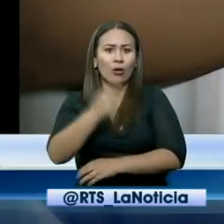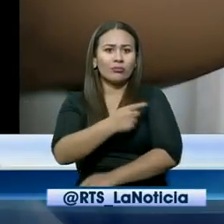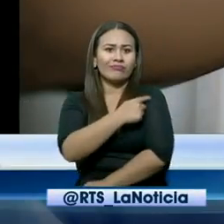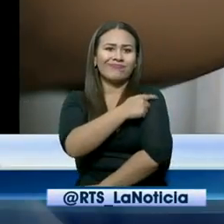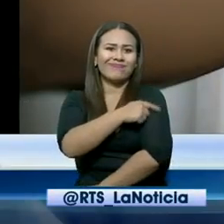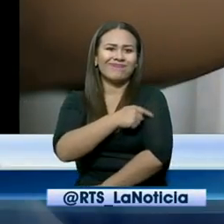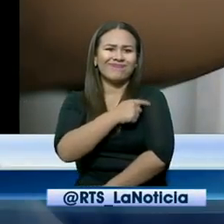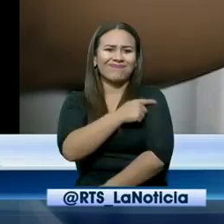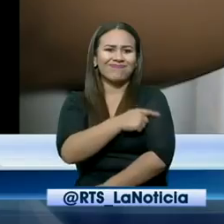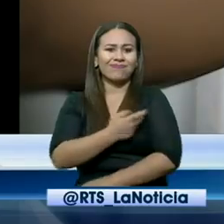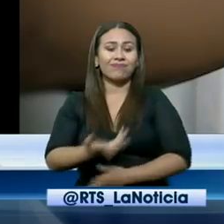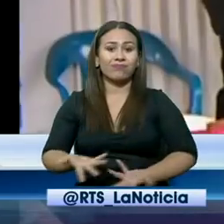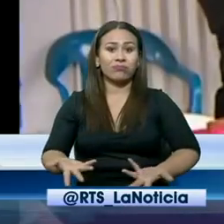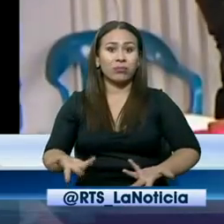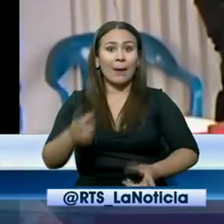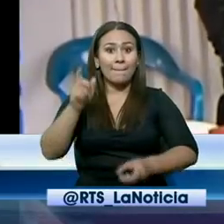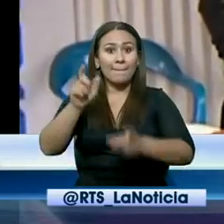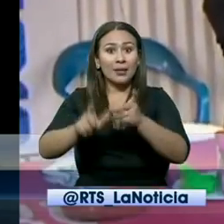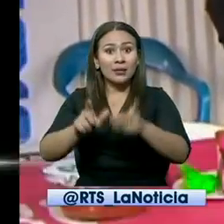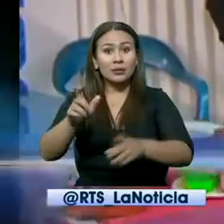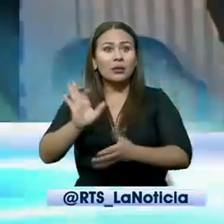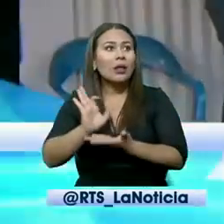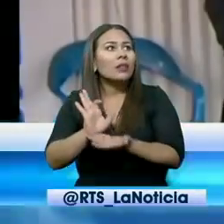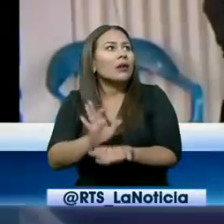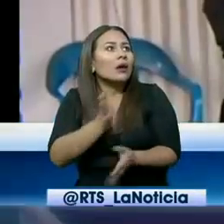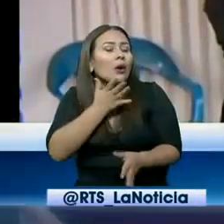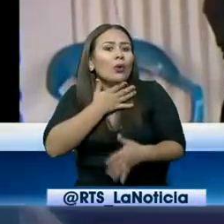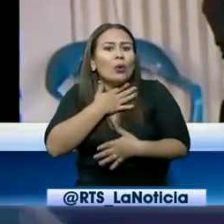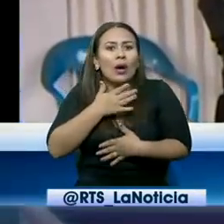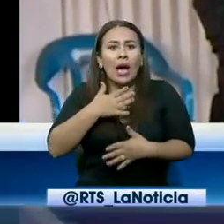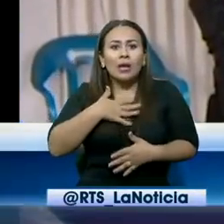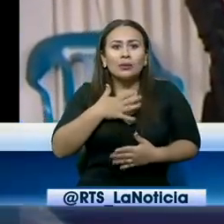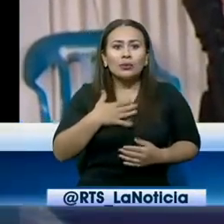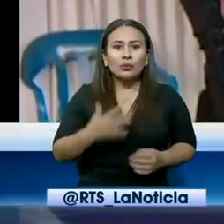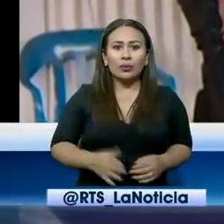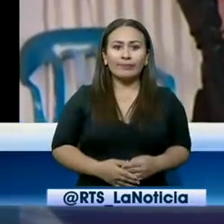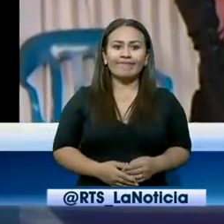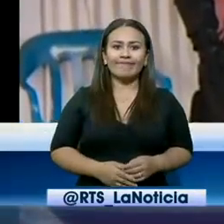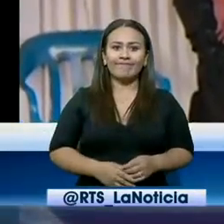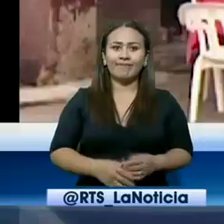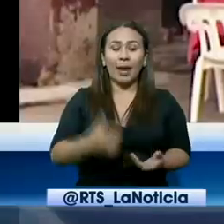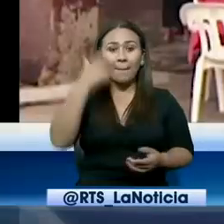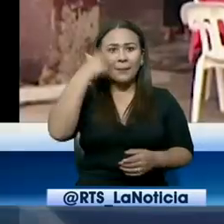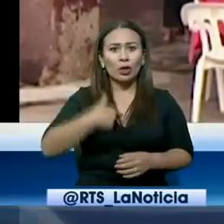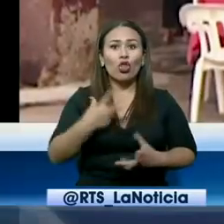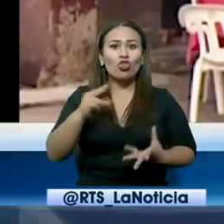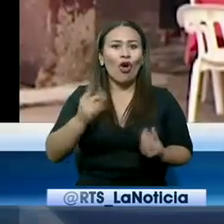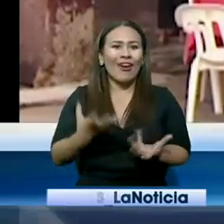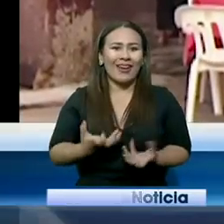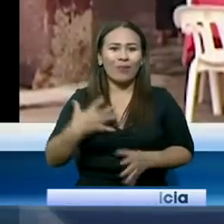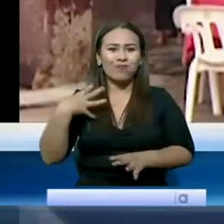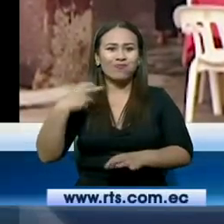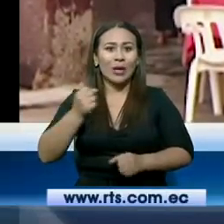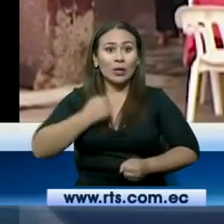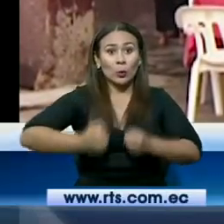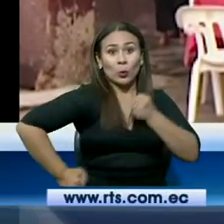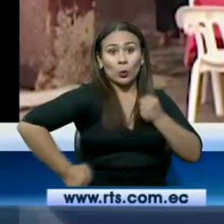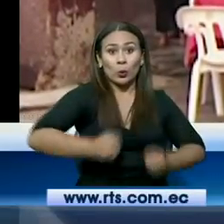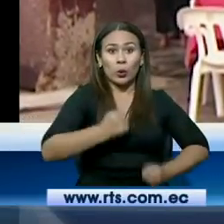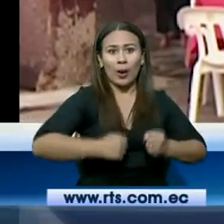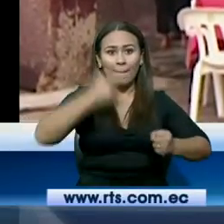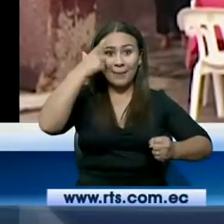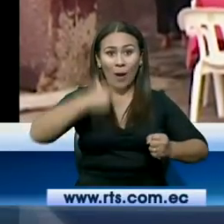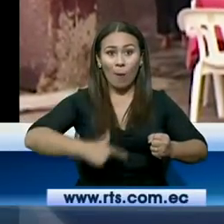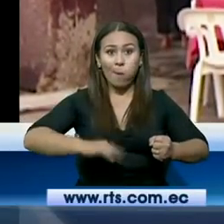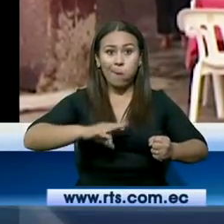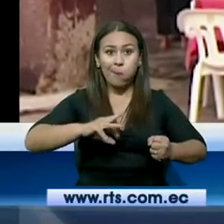un tiro. Habitantes que observaron la novedad aseguran que la reacción esquiva del ciudadano provocó la ira del sujeto armado, quien al